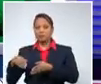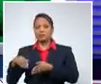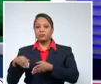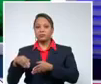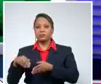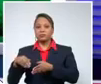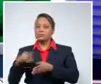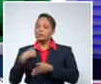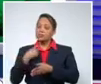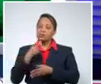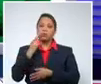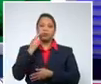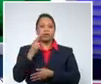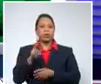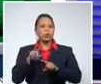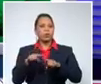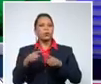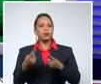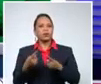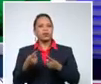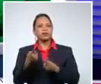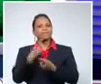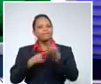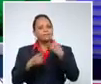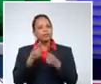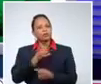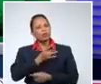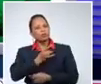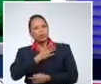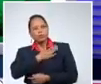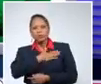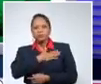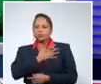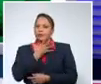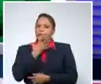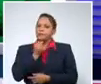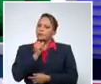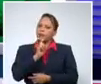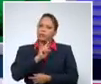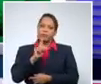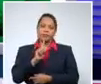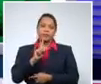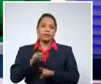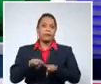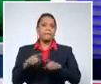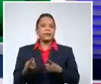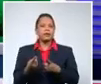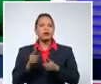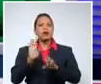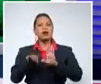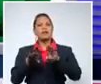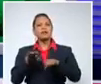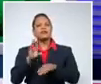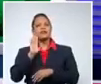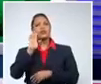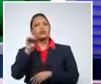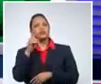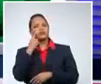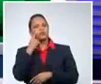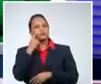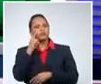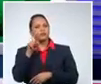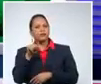de reconocer que es un poco molesto, un poco desagradable, pero a veces yo menciono, no sé si se dan cuenta,